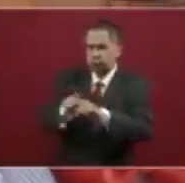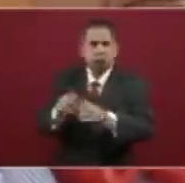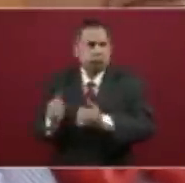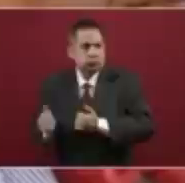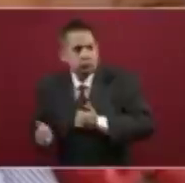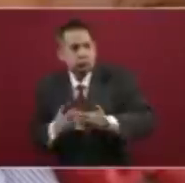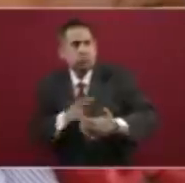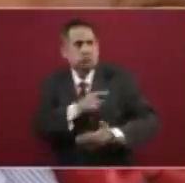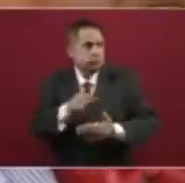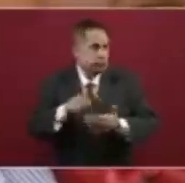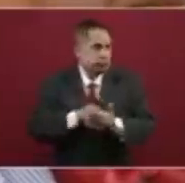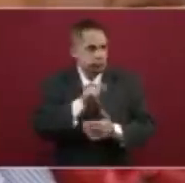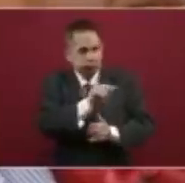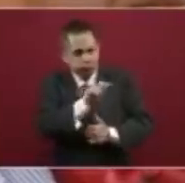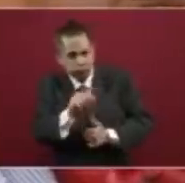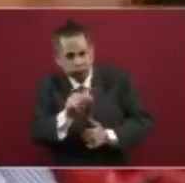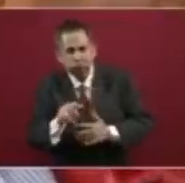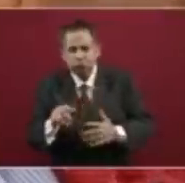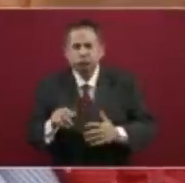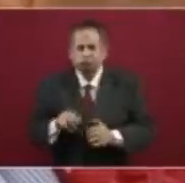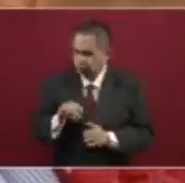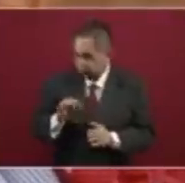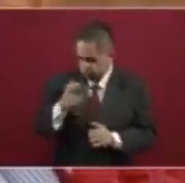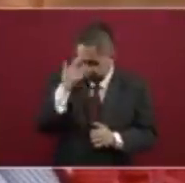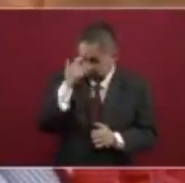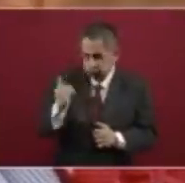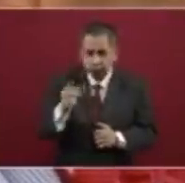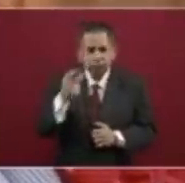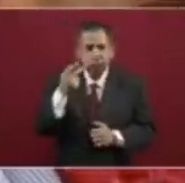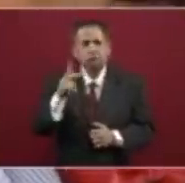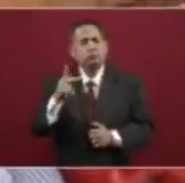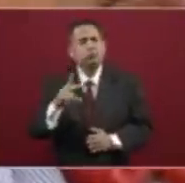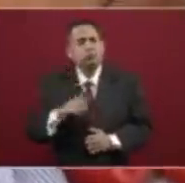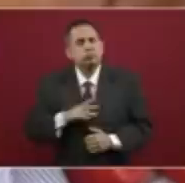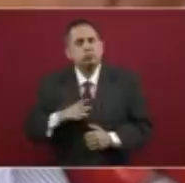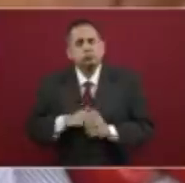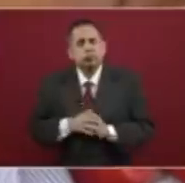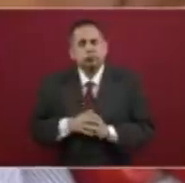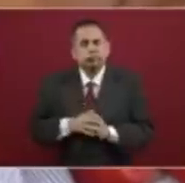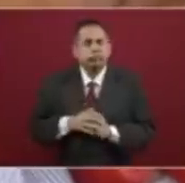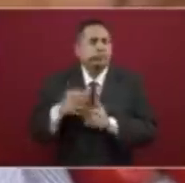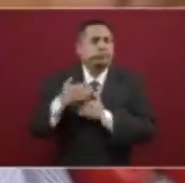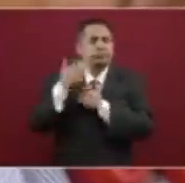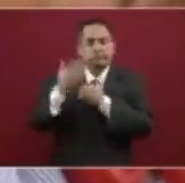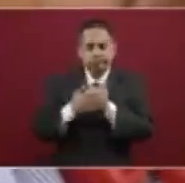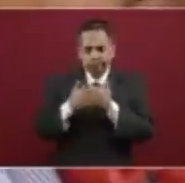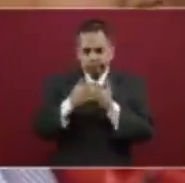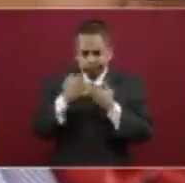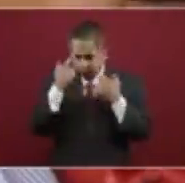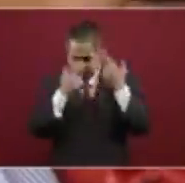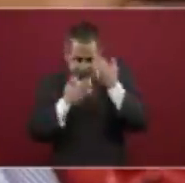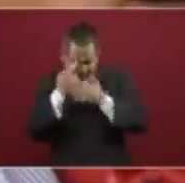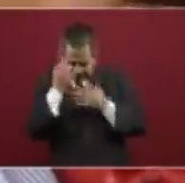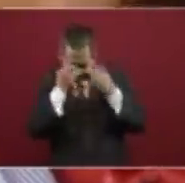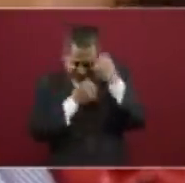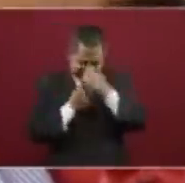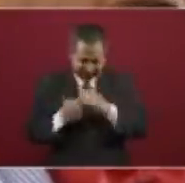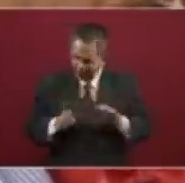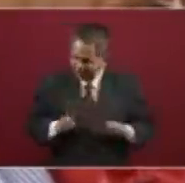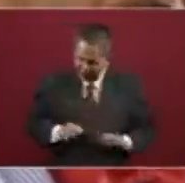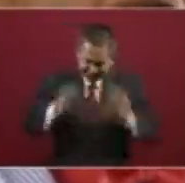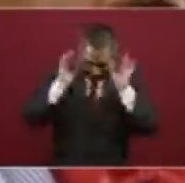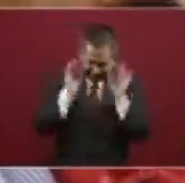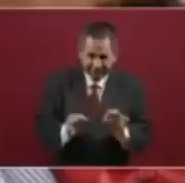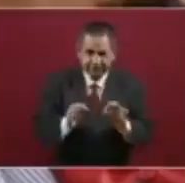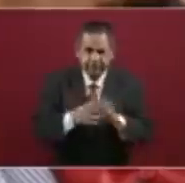y otras cosas, ¿no? Pero ¿existe o existirá alguna revisión específica de que no